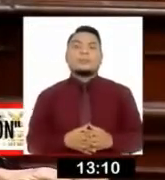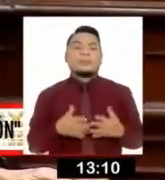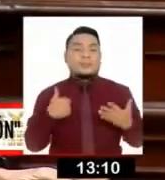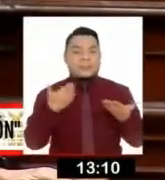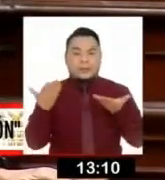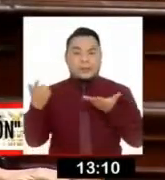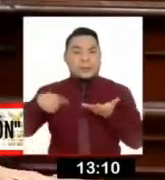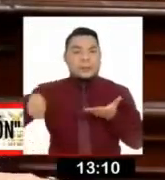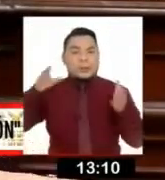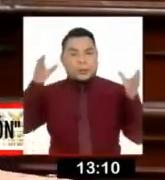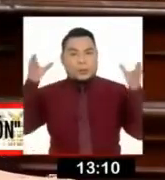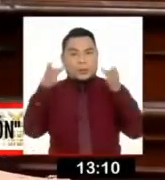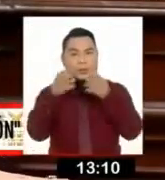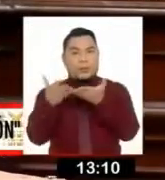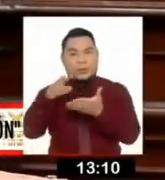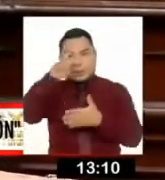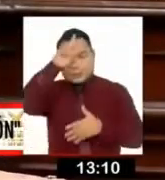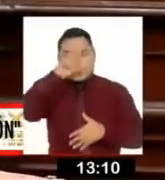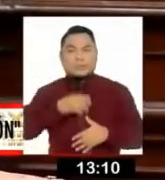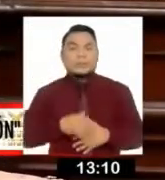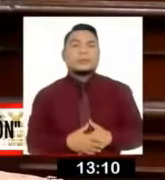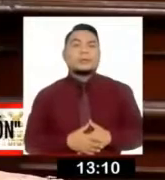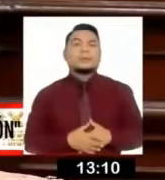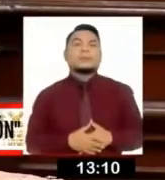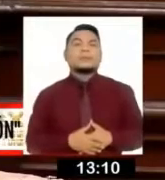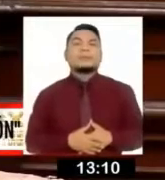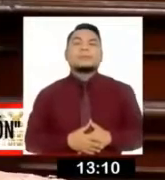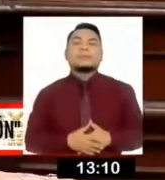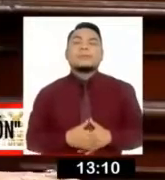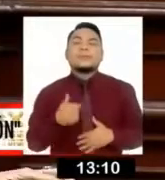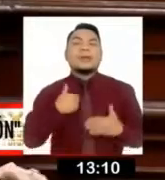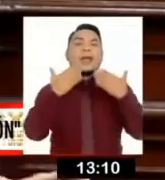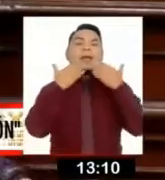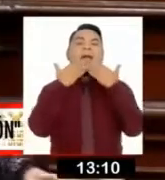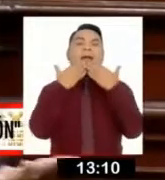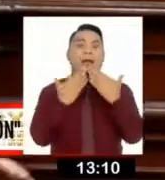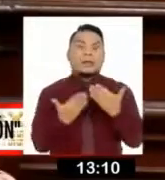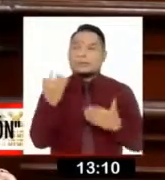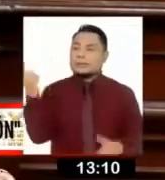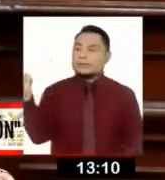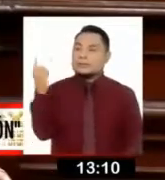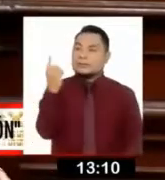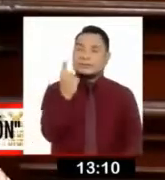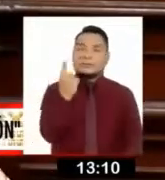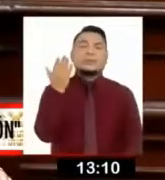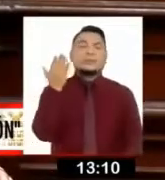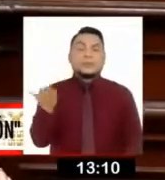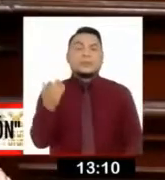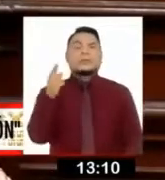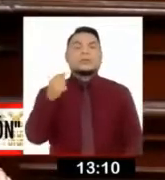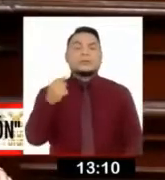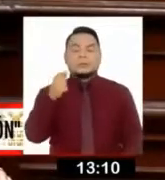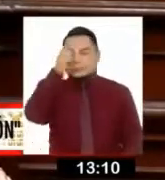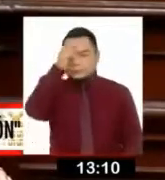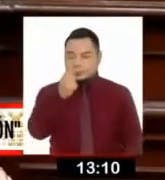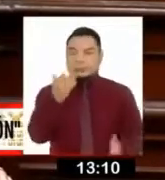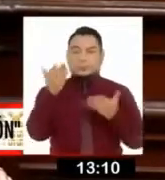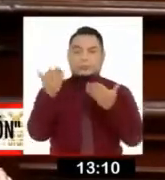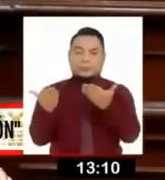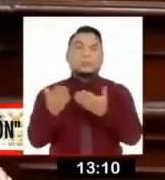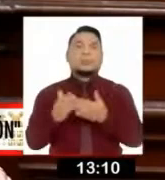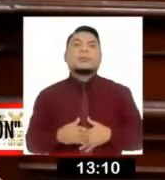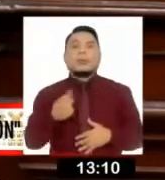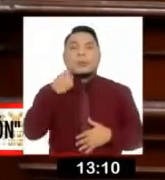del Congreso de la República, agradezco la presencia de los excelentísimos